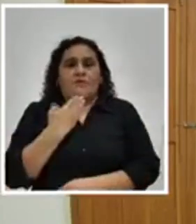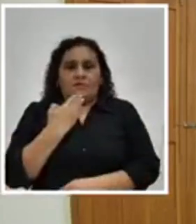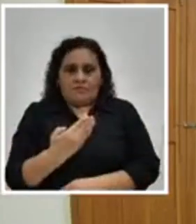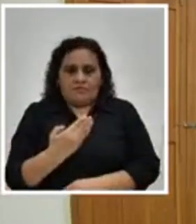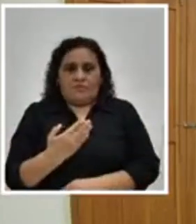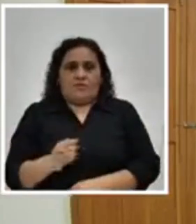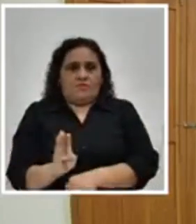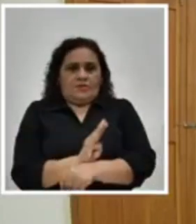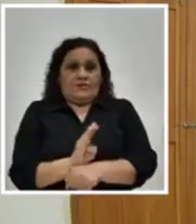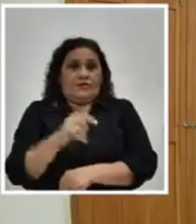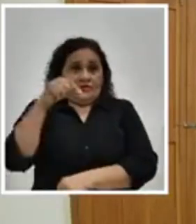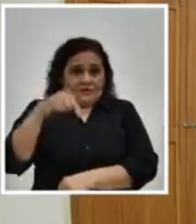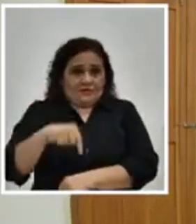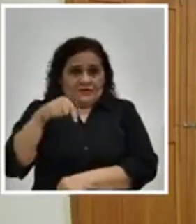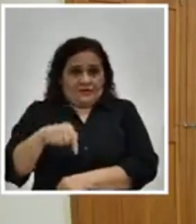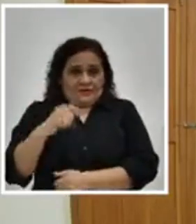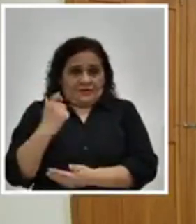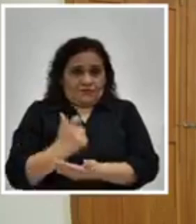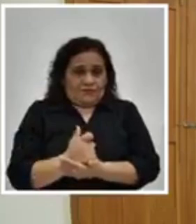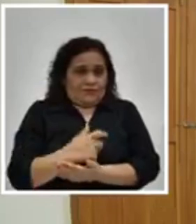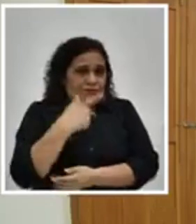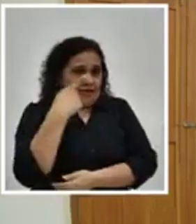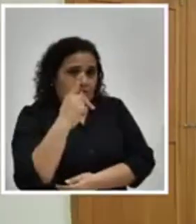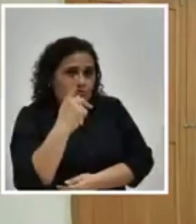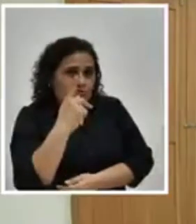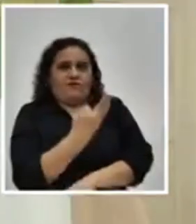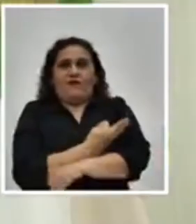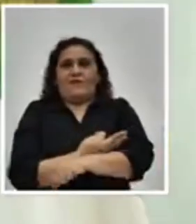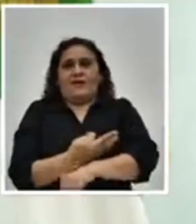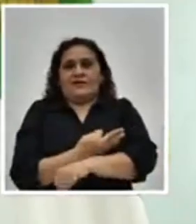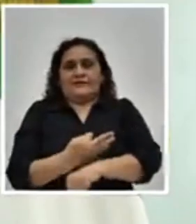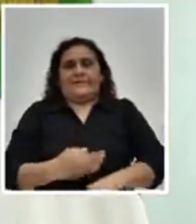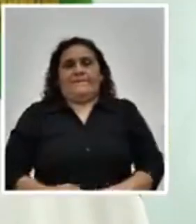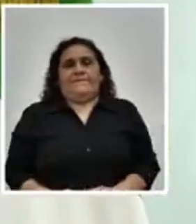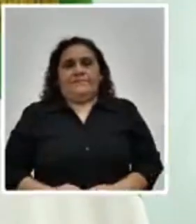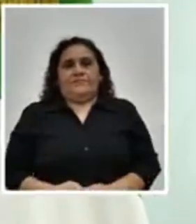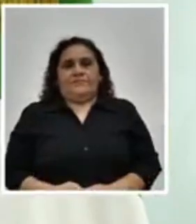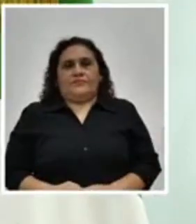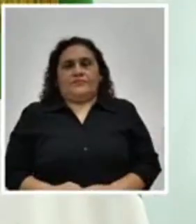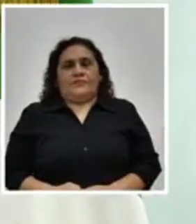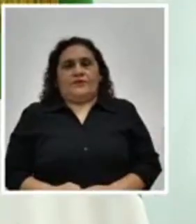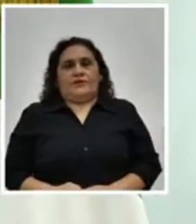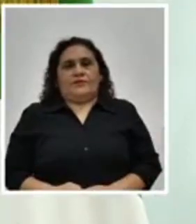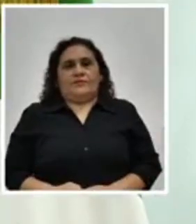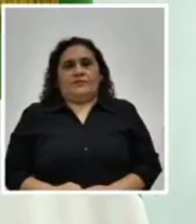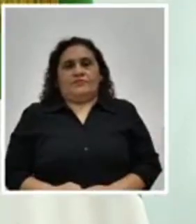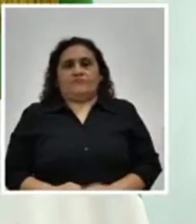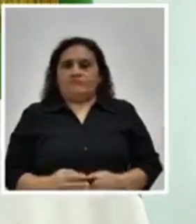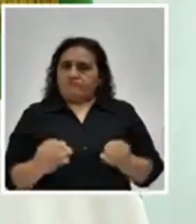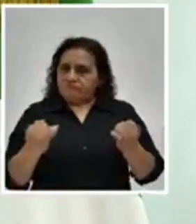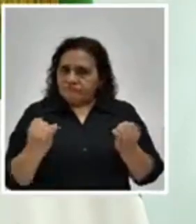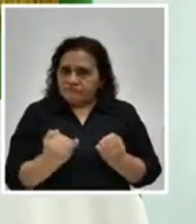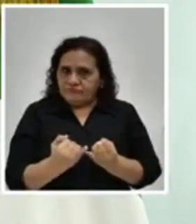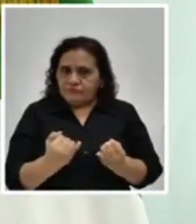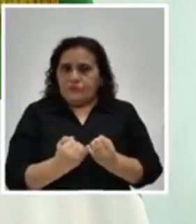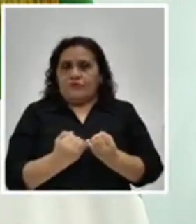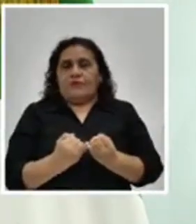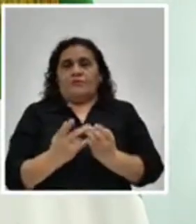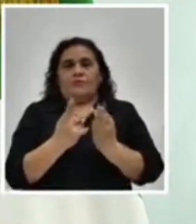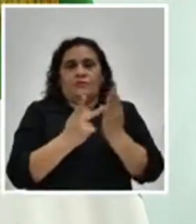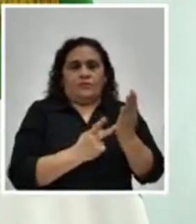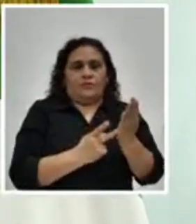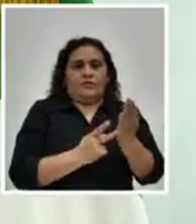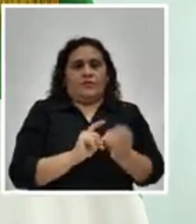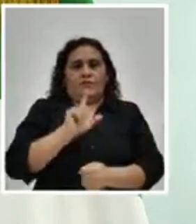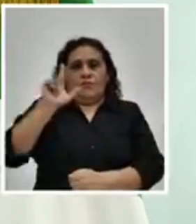economía local y de sus familias. De igual manera, a través del programa Lunes